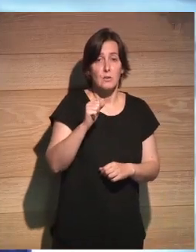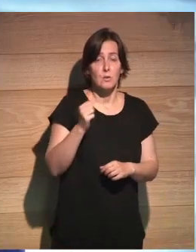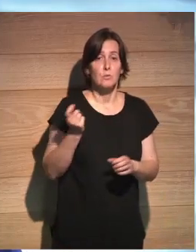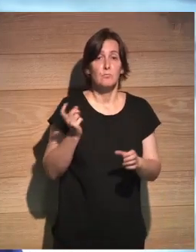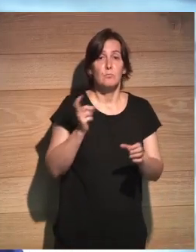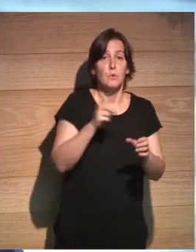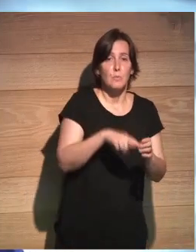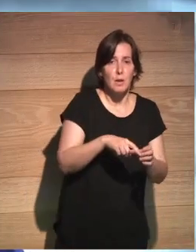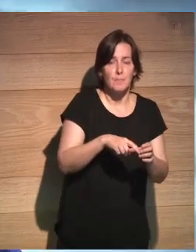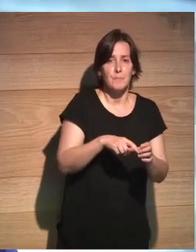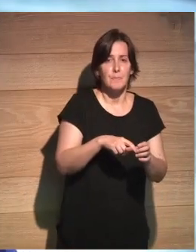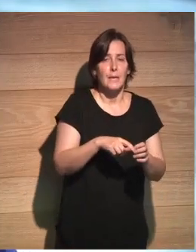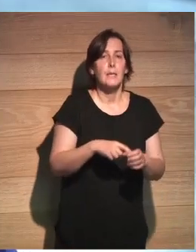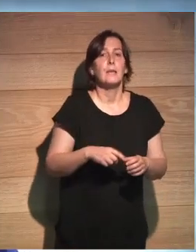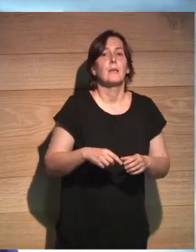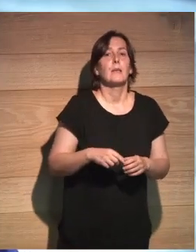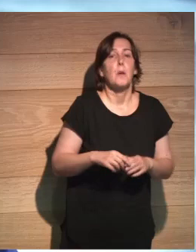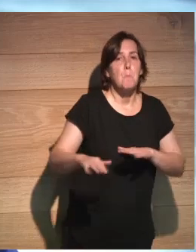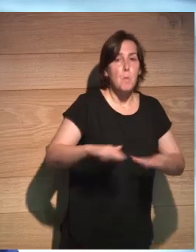incorporaba a la inquietud intelectual y podía